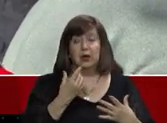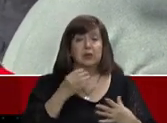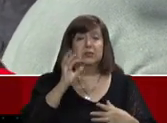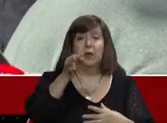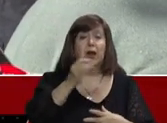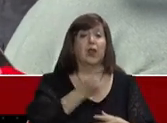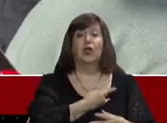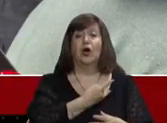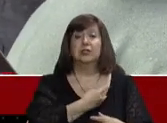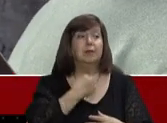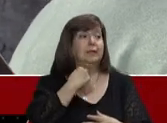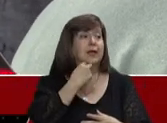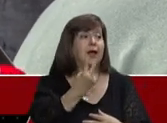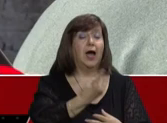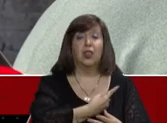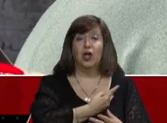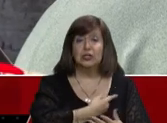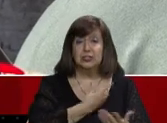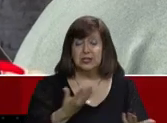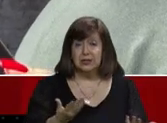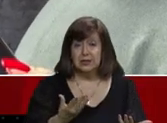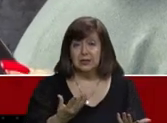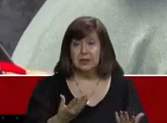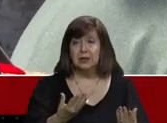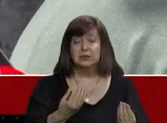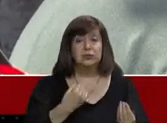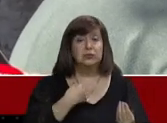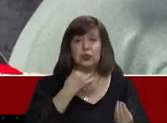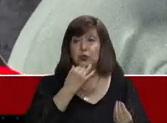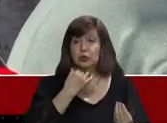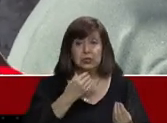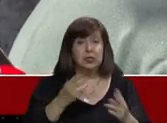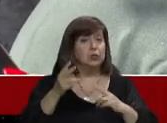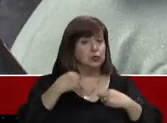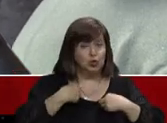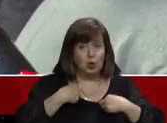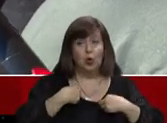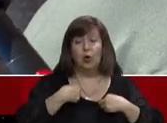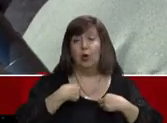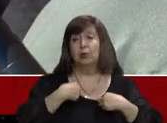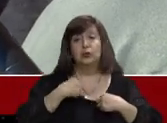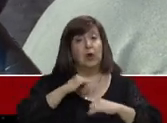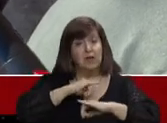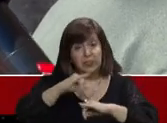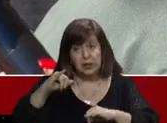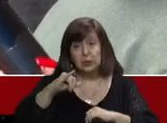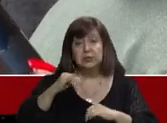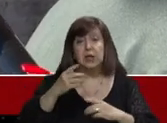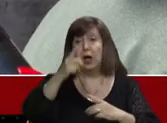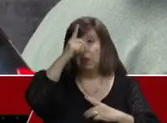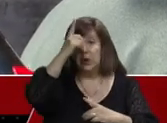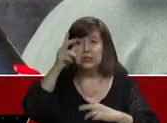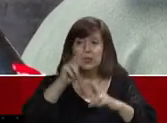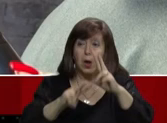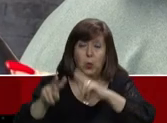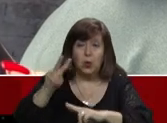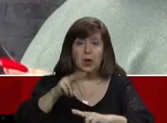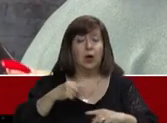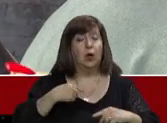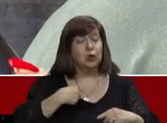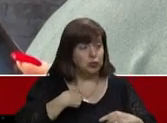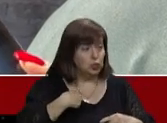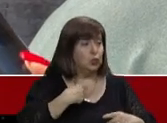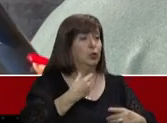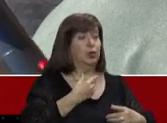porque no sé si ante la justicia o por mis propios medios de alguna forma tengo que hacerla